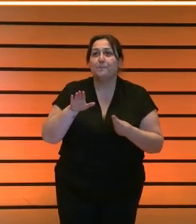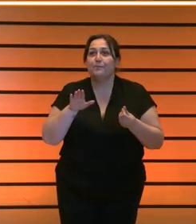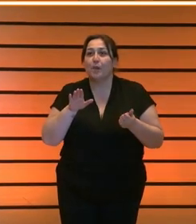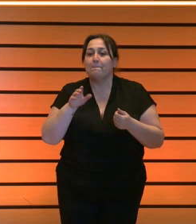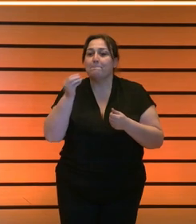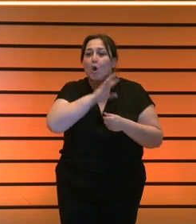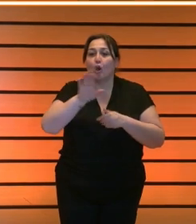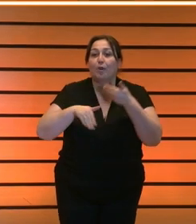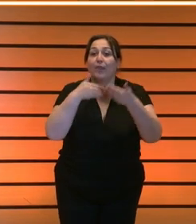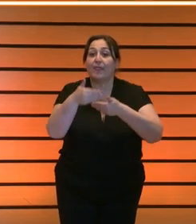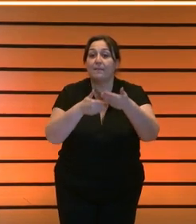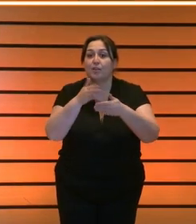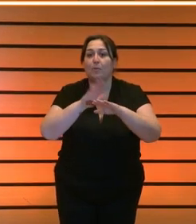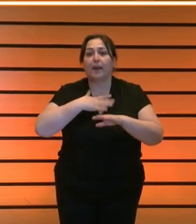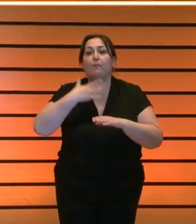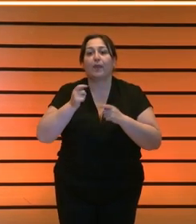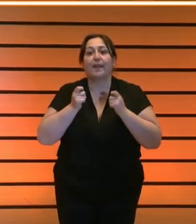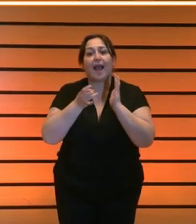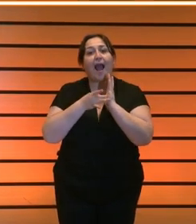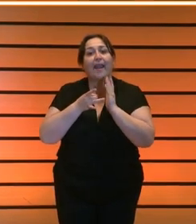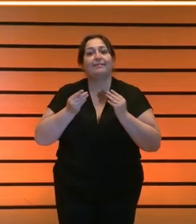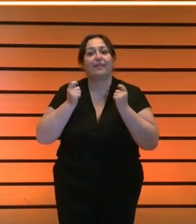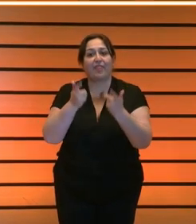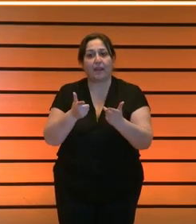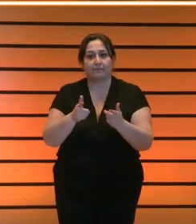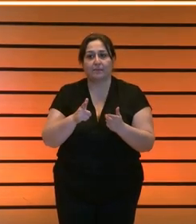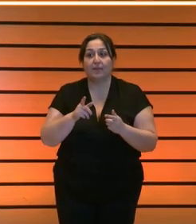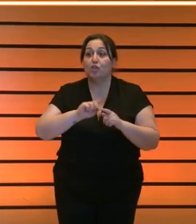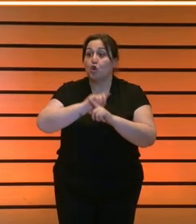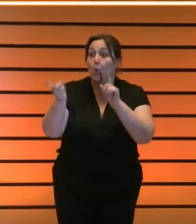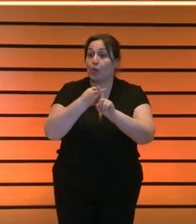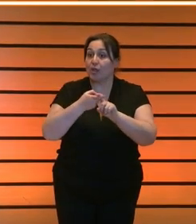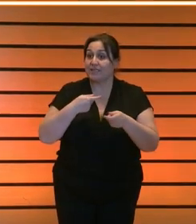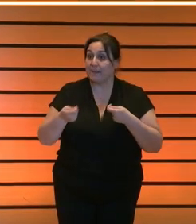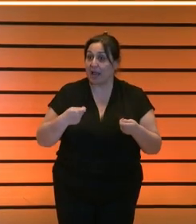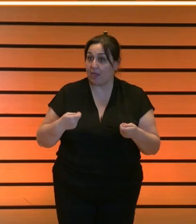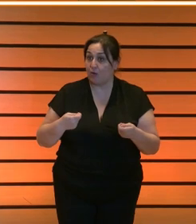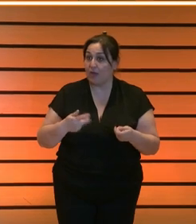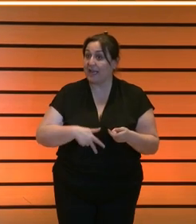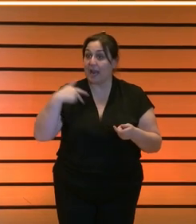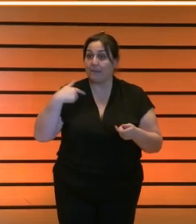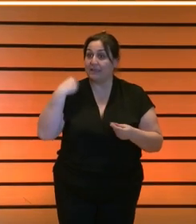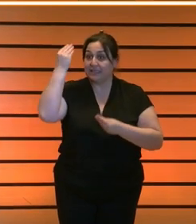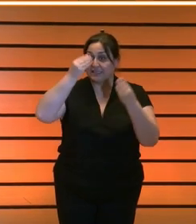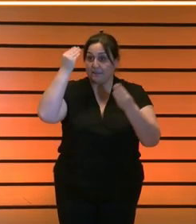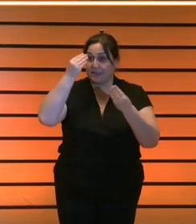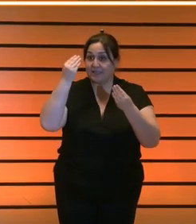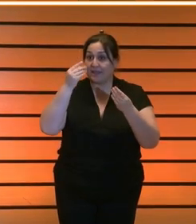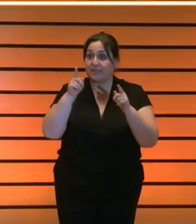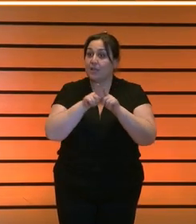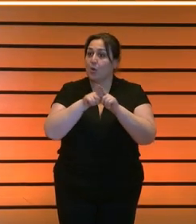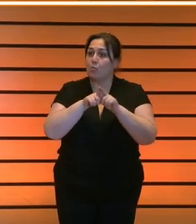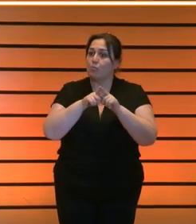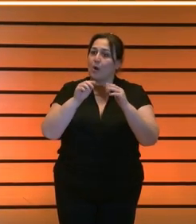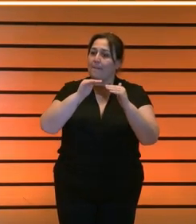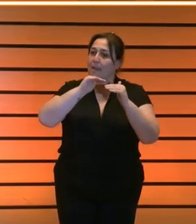procedimiento para poder garantizar que eso es así soluciones de Mercado Generalmente están pensadas con un Nicho que una